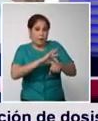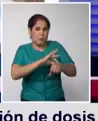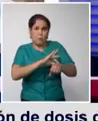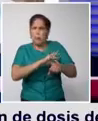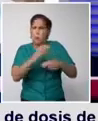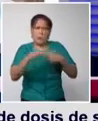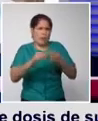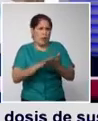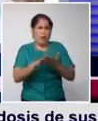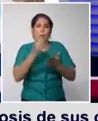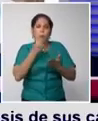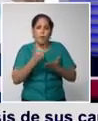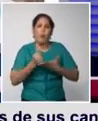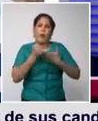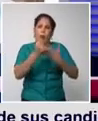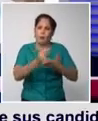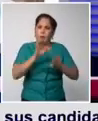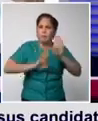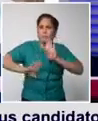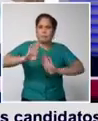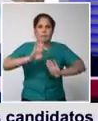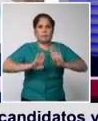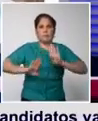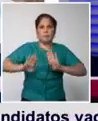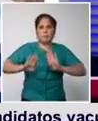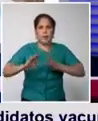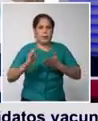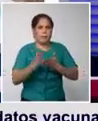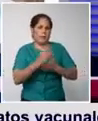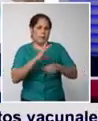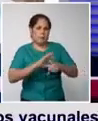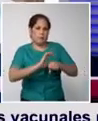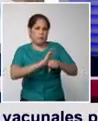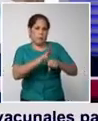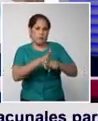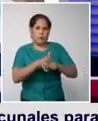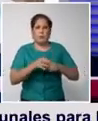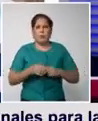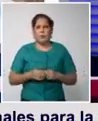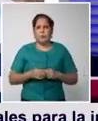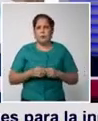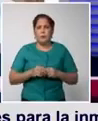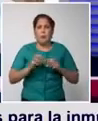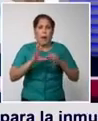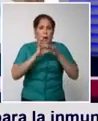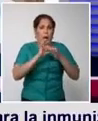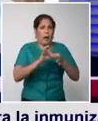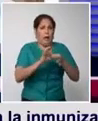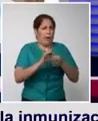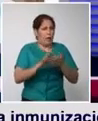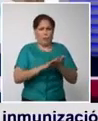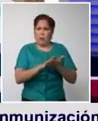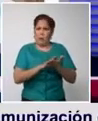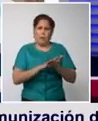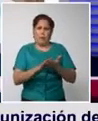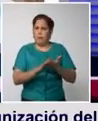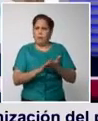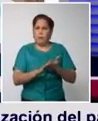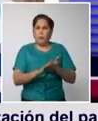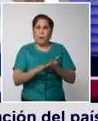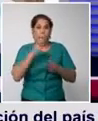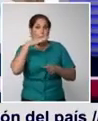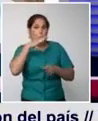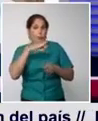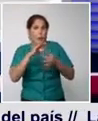puede ayudar a combatir esa enfermedad. No necesariamente tiene que preocuparse por eso, porque no le va a causar